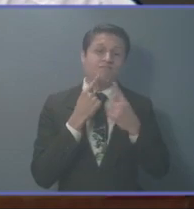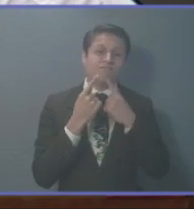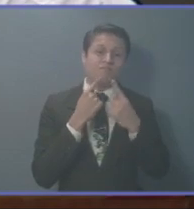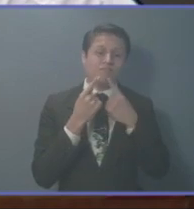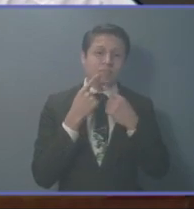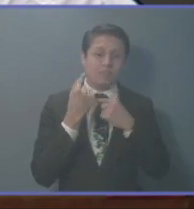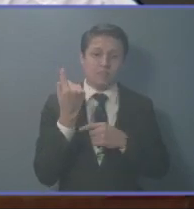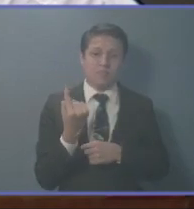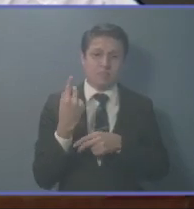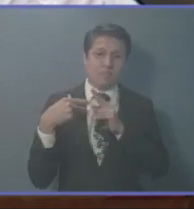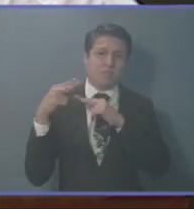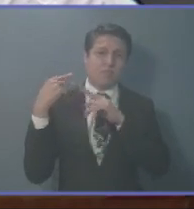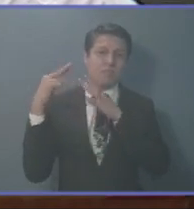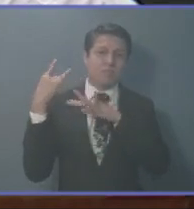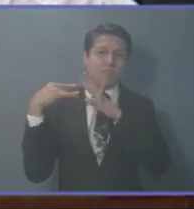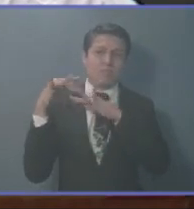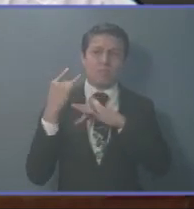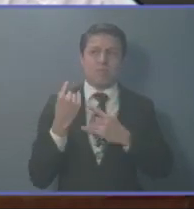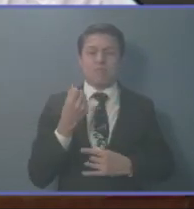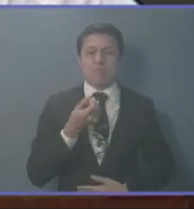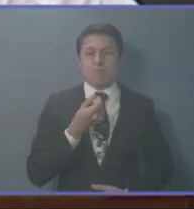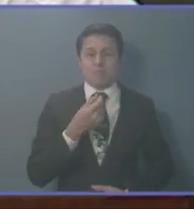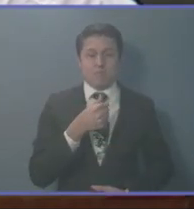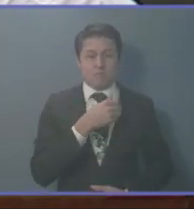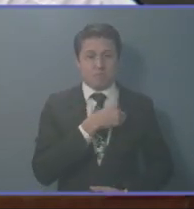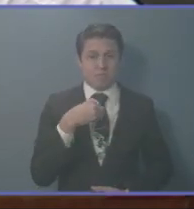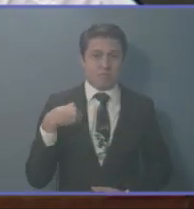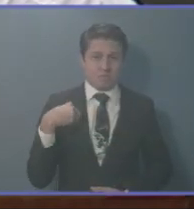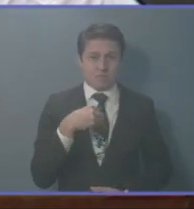médico del paciente y la anamnesis